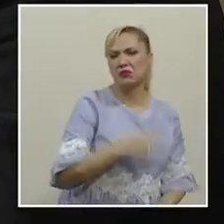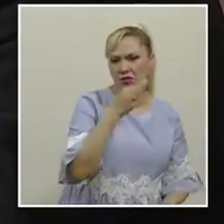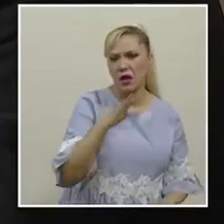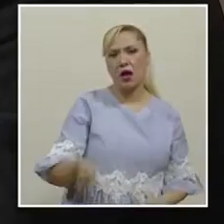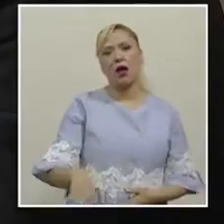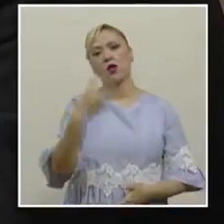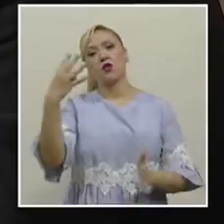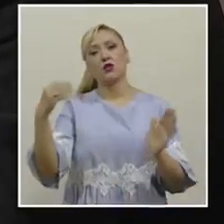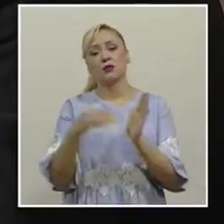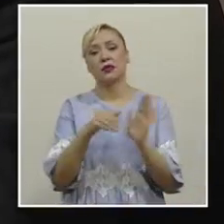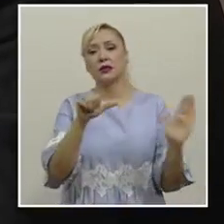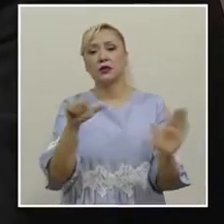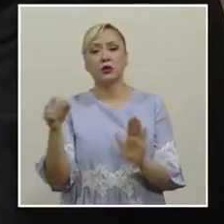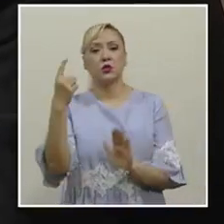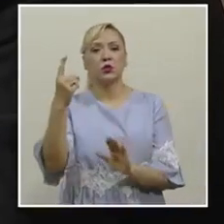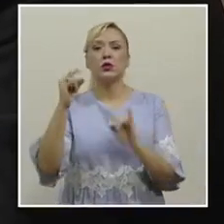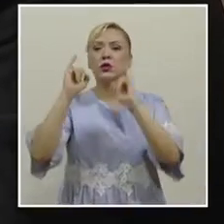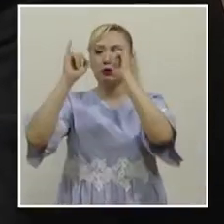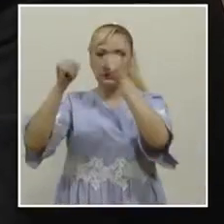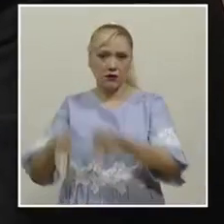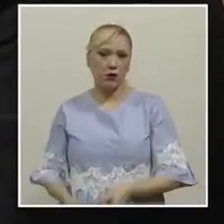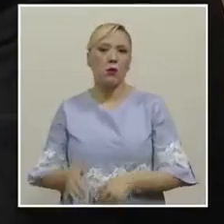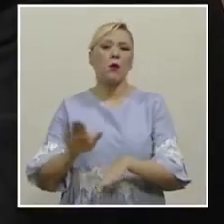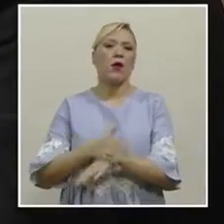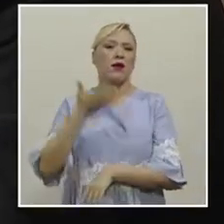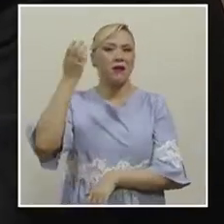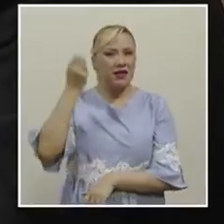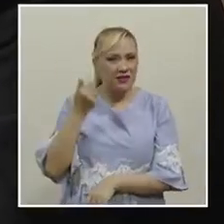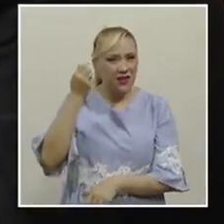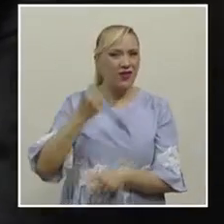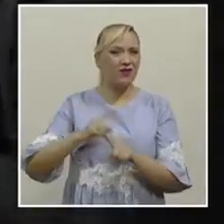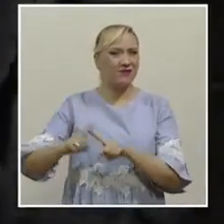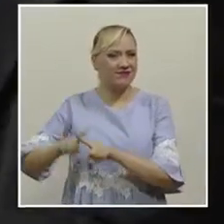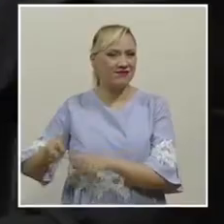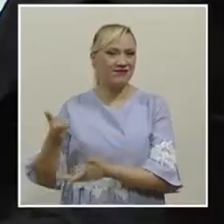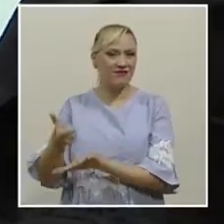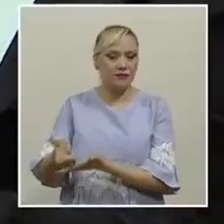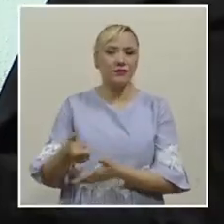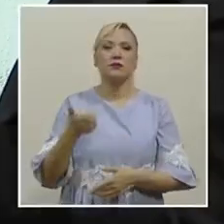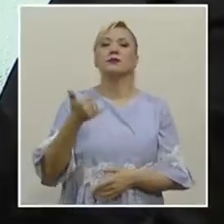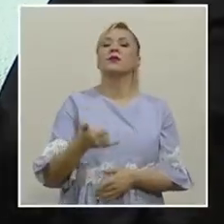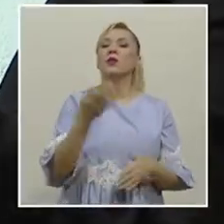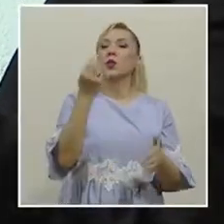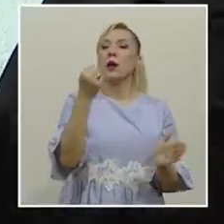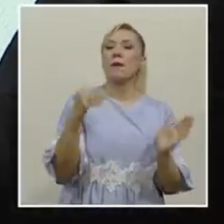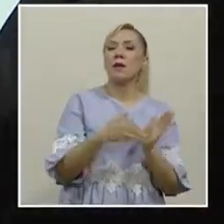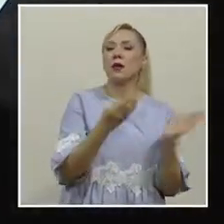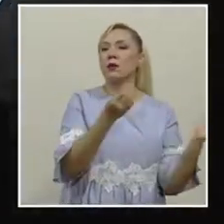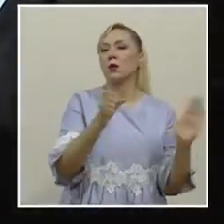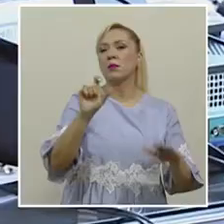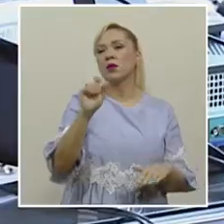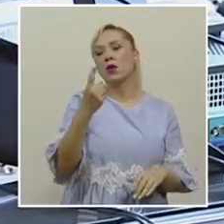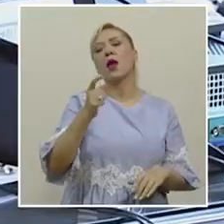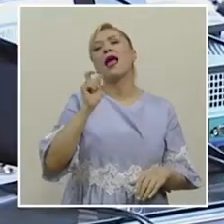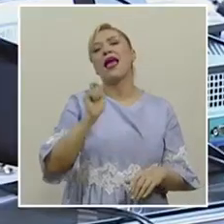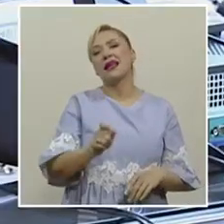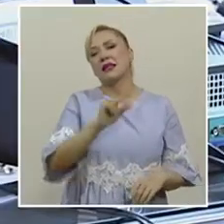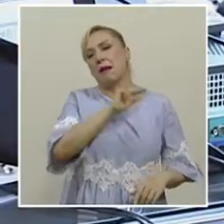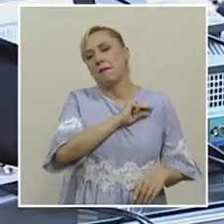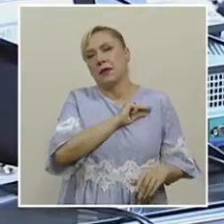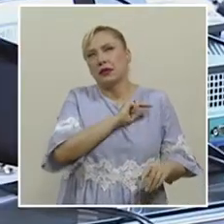14.601 conflictos individuales de seguridad social y 9.321 procedimientos especiales